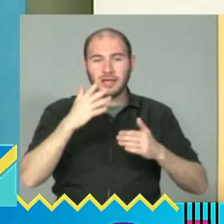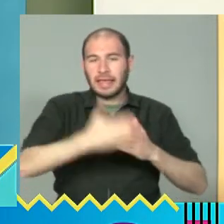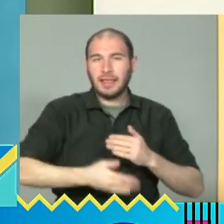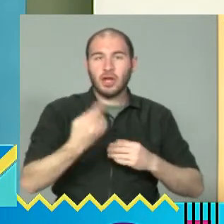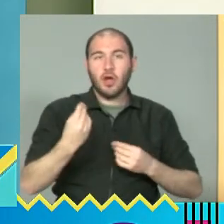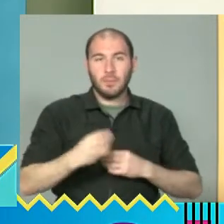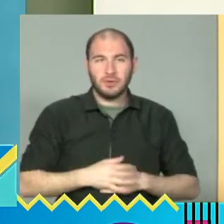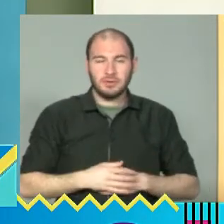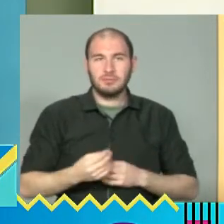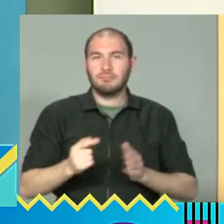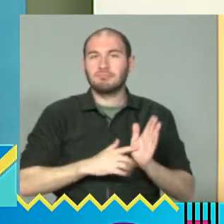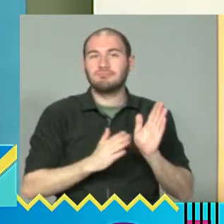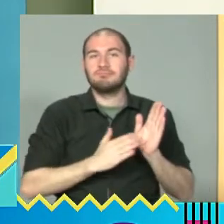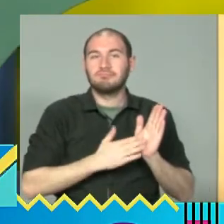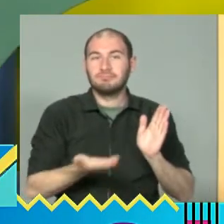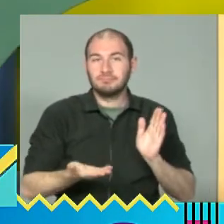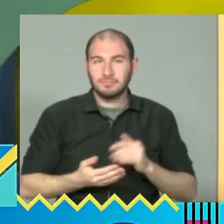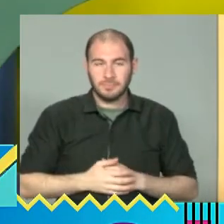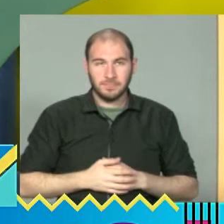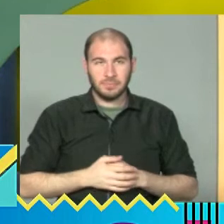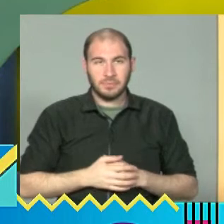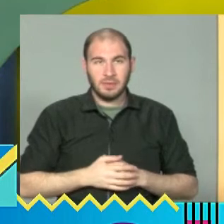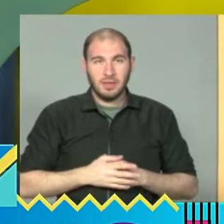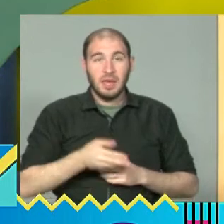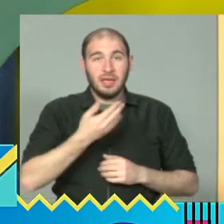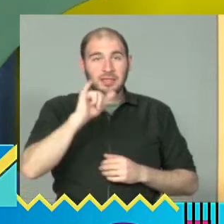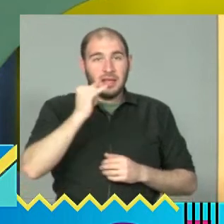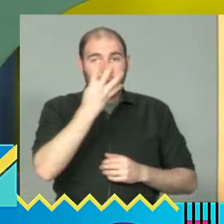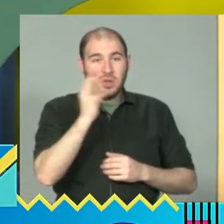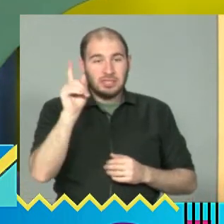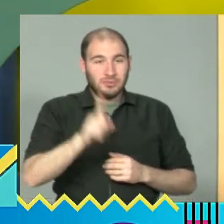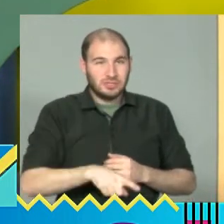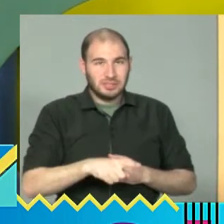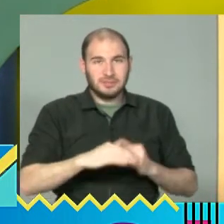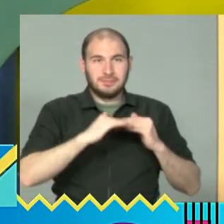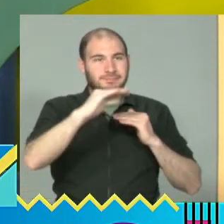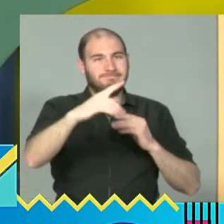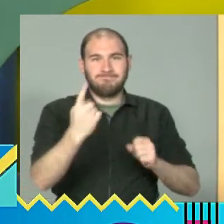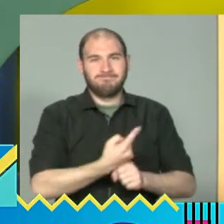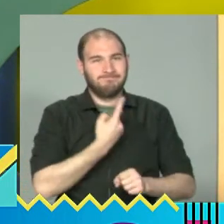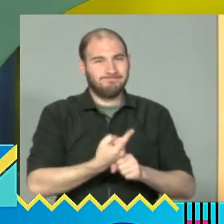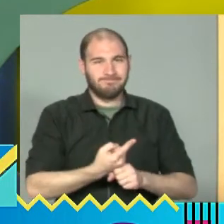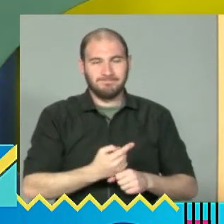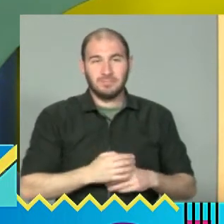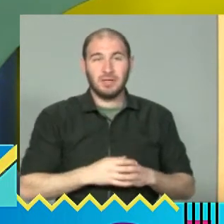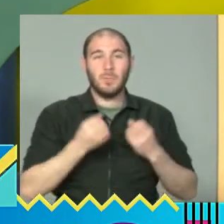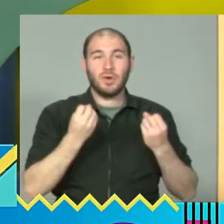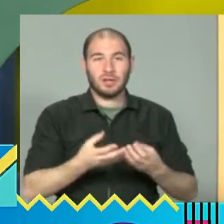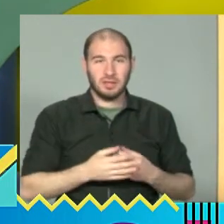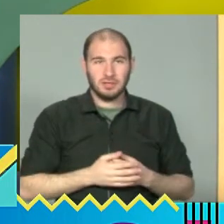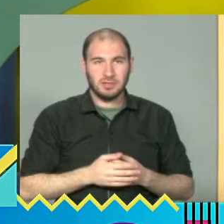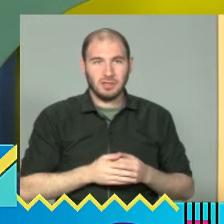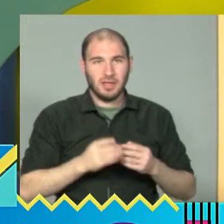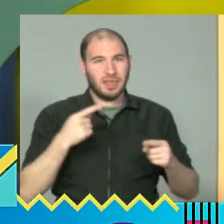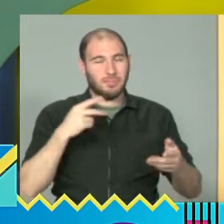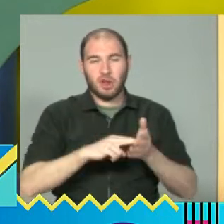eso? ¿Qué señal tenemos que dar? Digamos, una tasa del 40% no se sostiene, y no se sostiene porque está